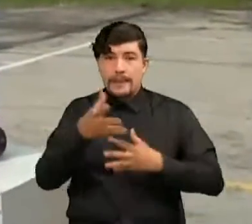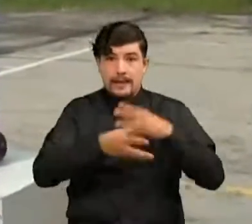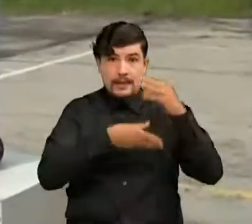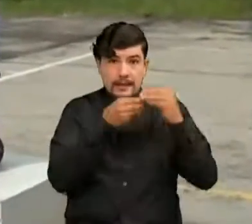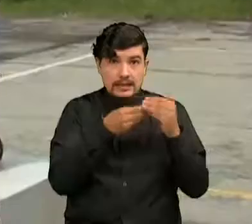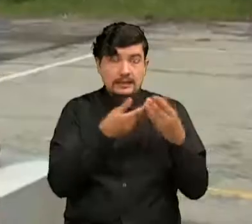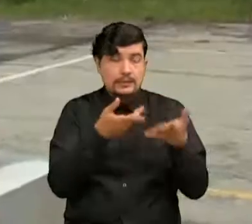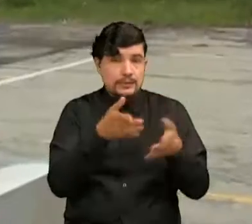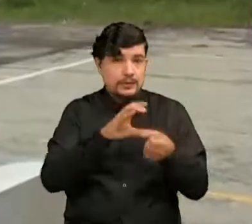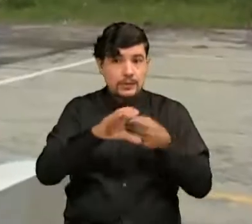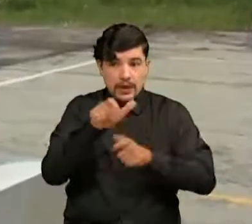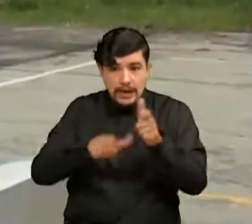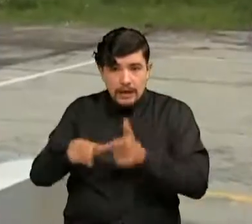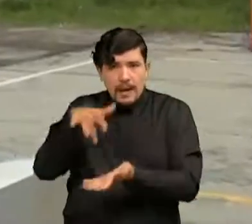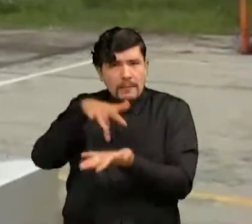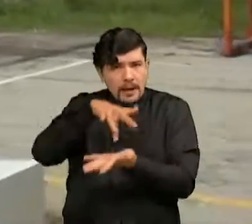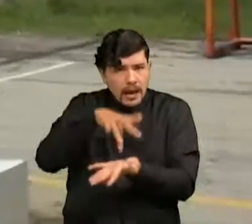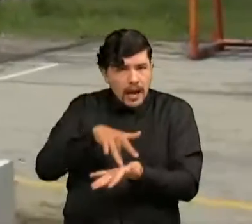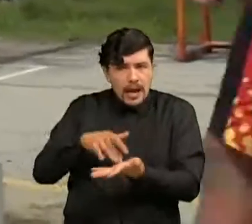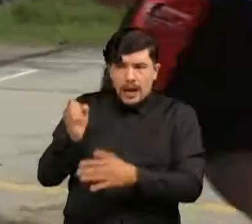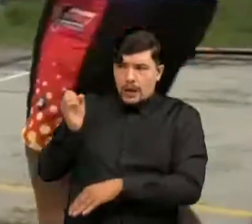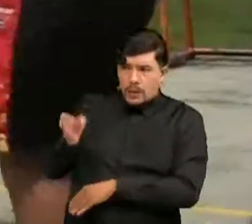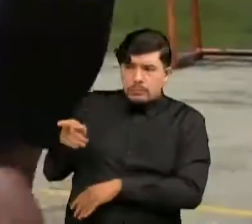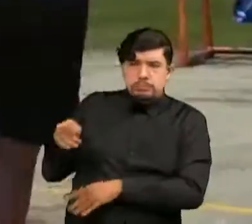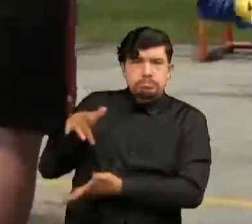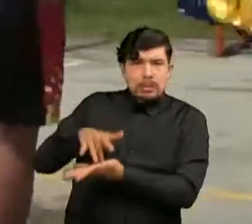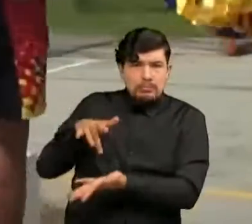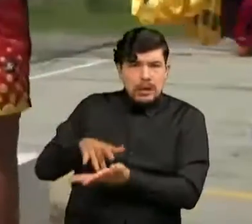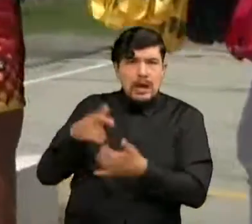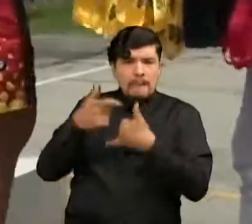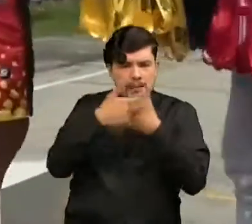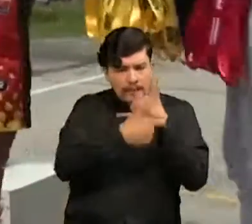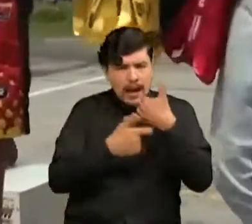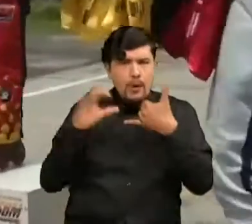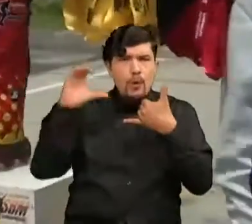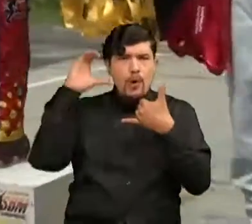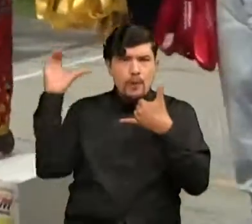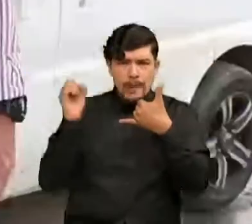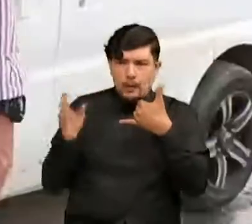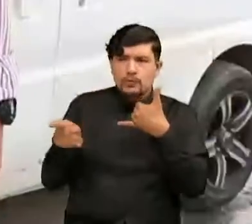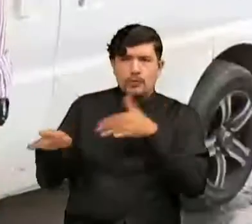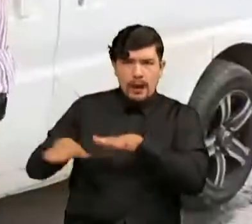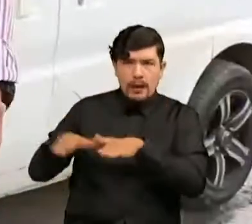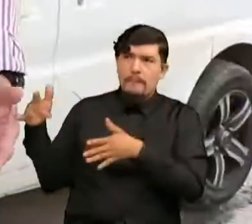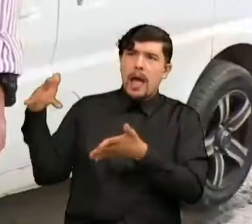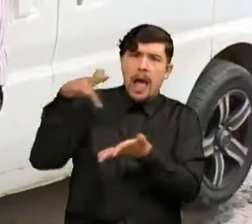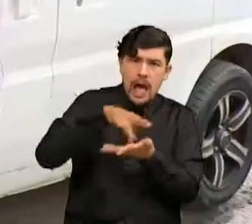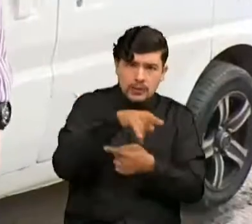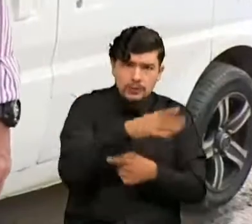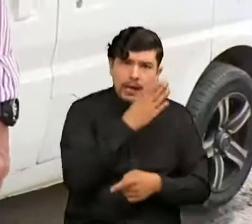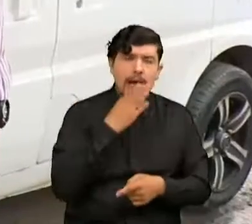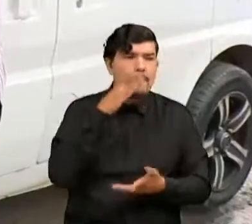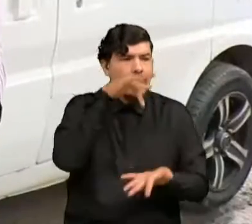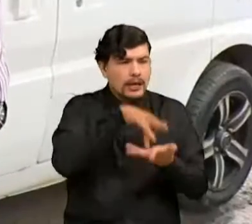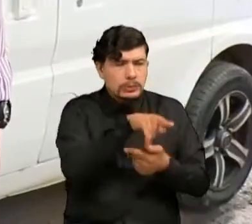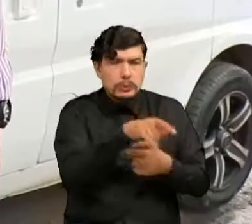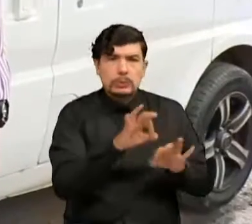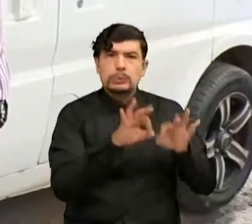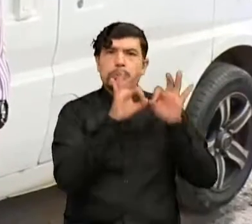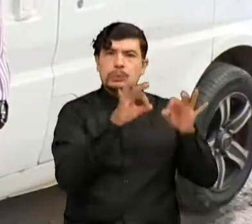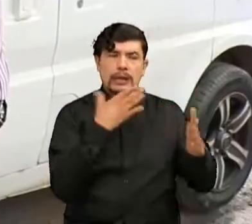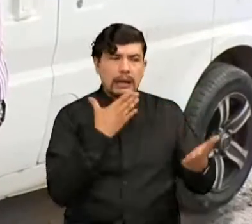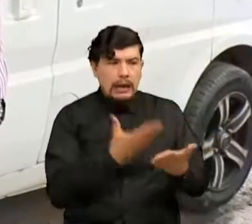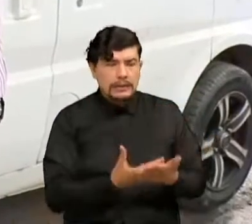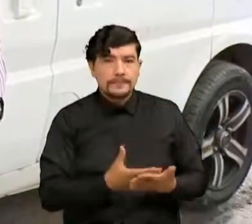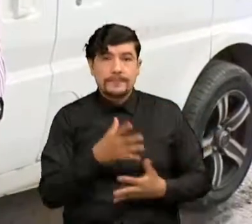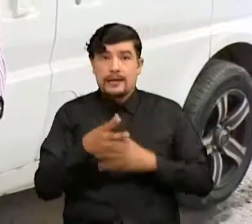de la ciudadanía, de los clubes que vinieron de diferentes partes de Colombia y de Santander, porque este evento fue grande gracias a ellos.